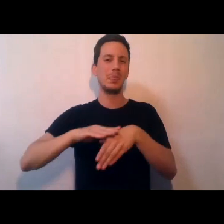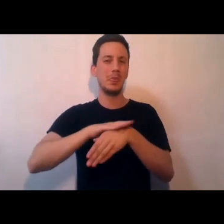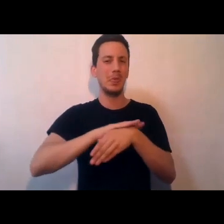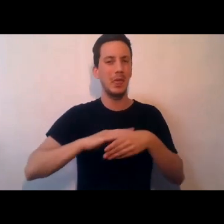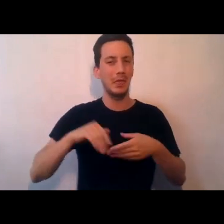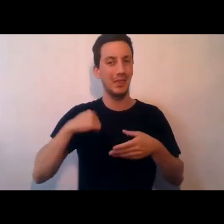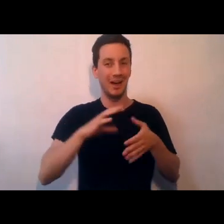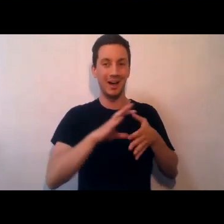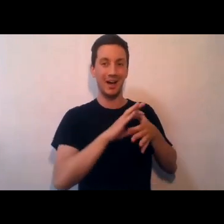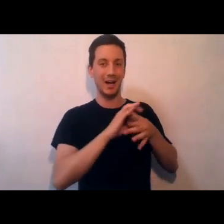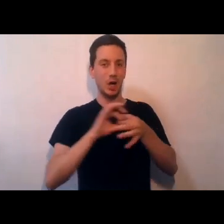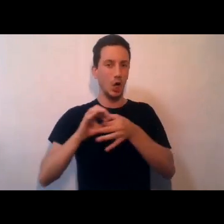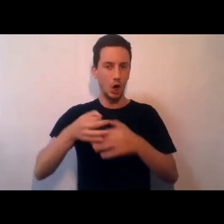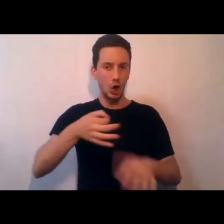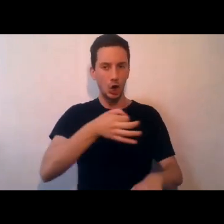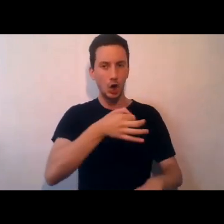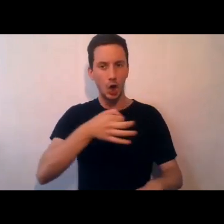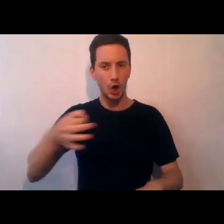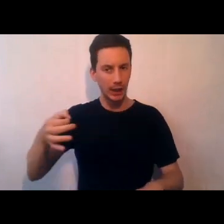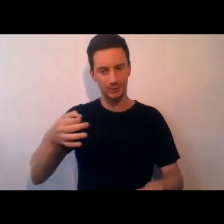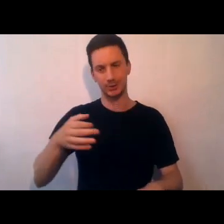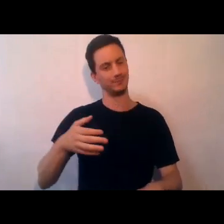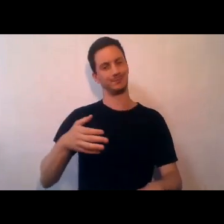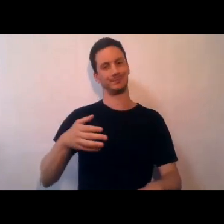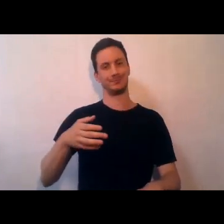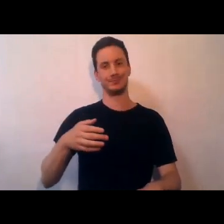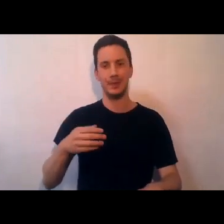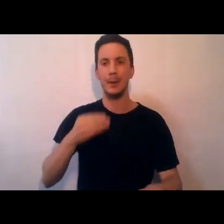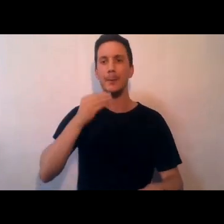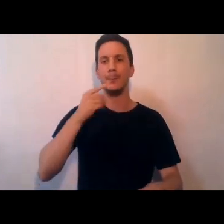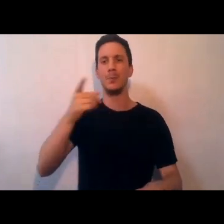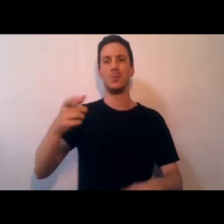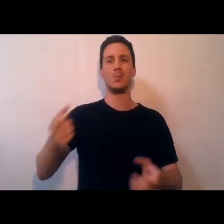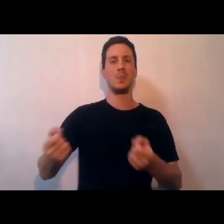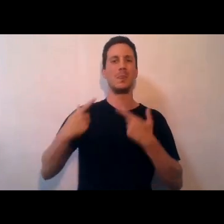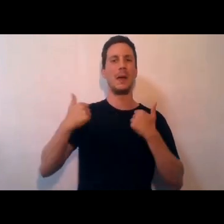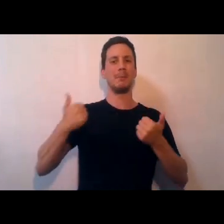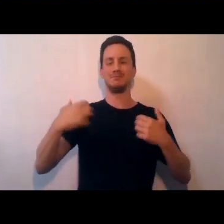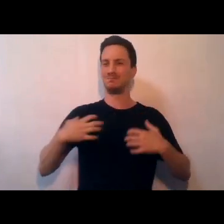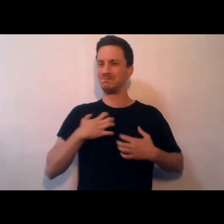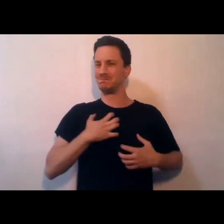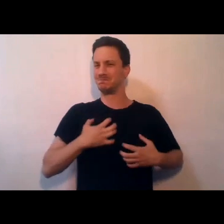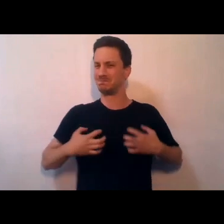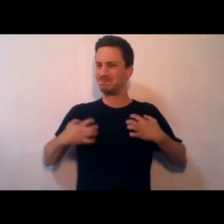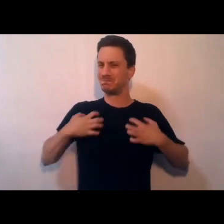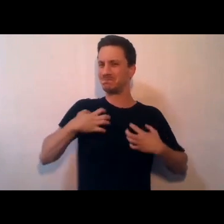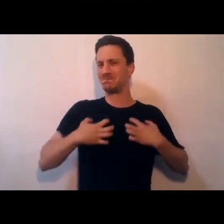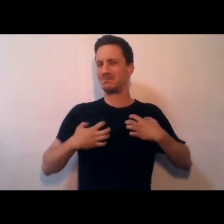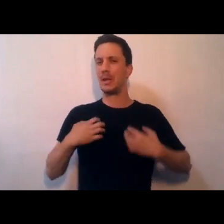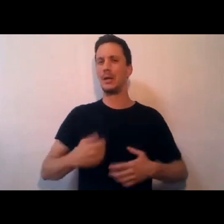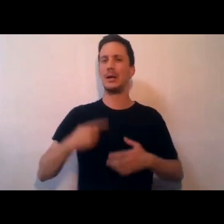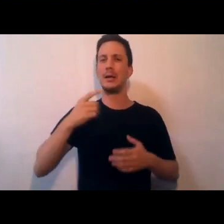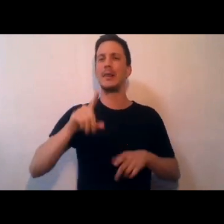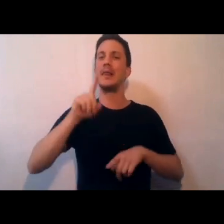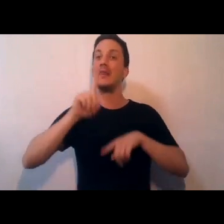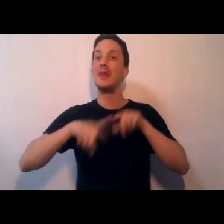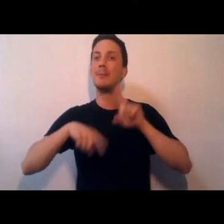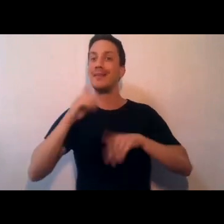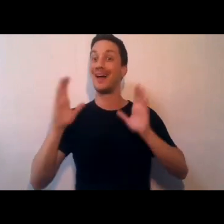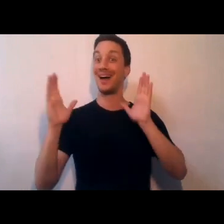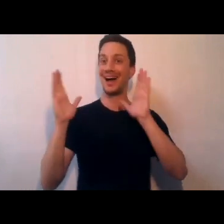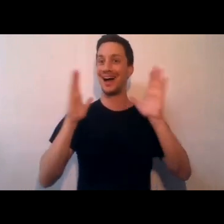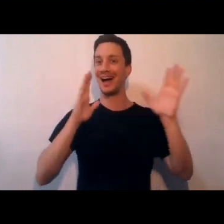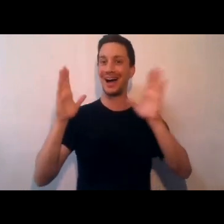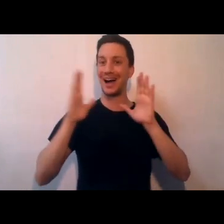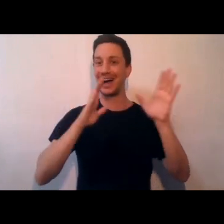hace sudar y es muy molesto. Así que depende de diferentes factores, hay que escoger una crema hidratante u